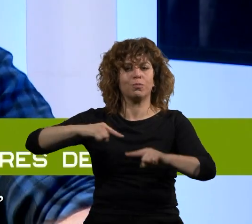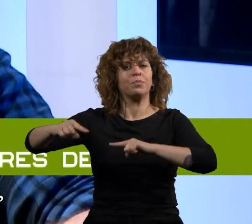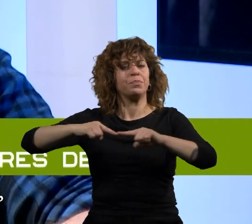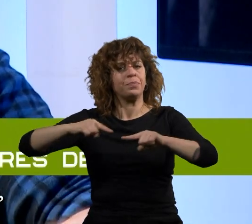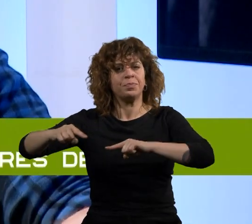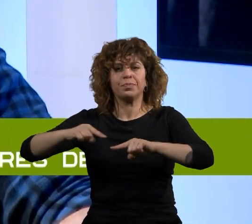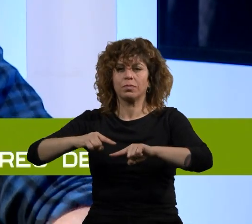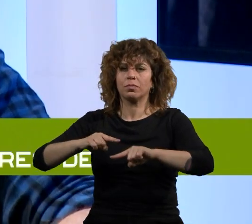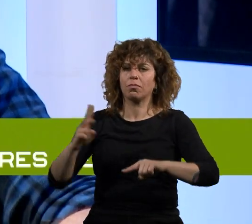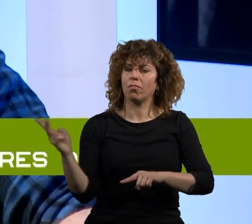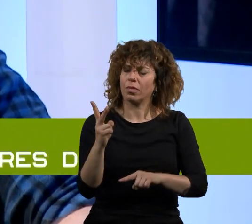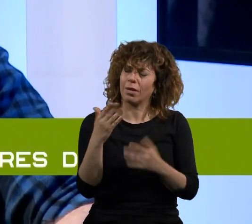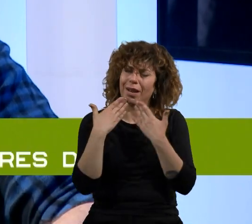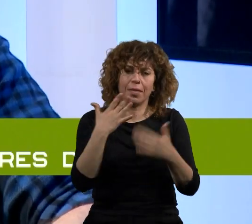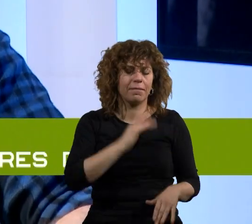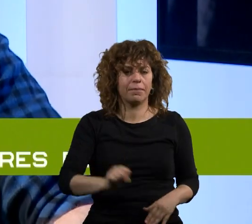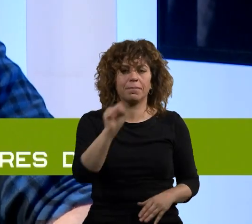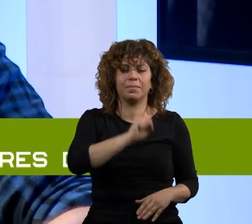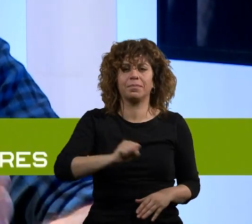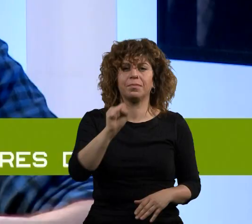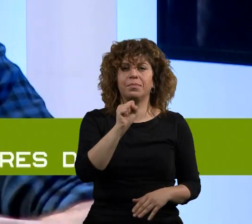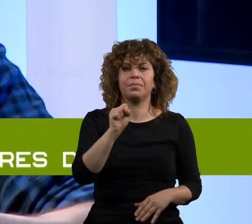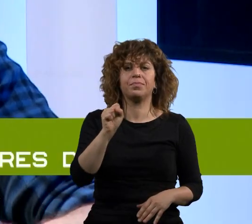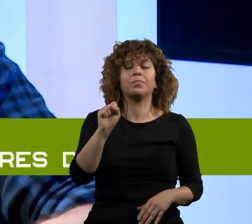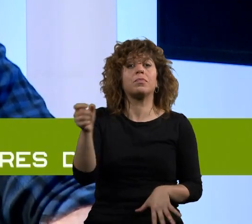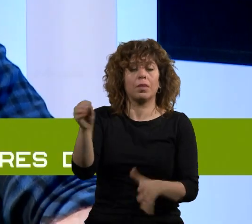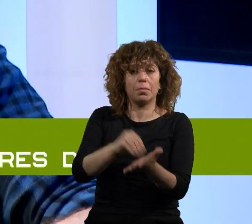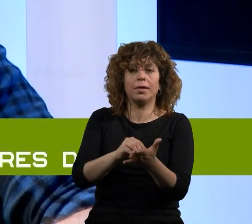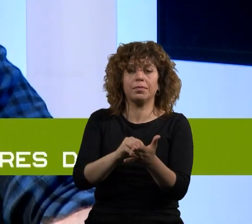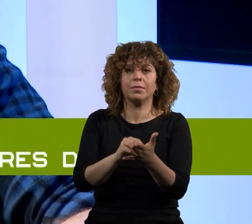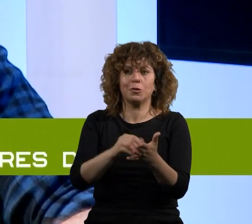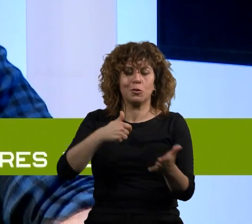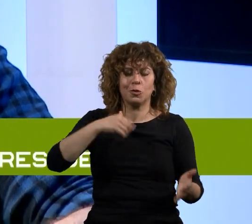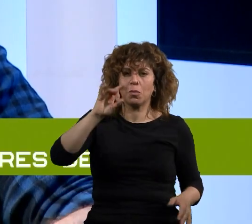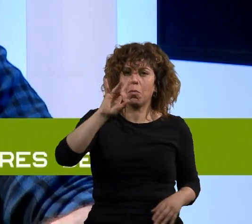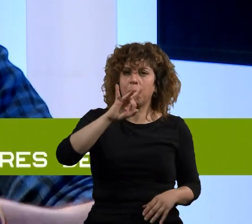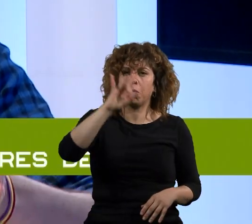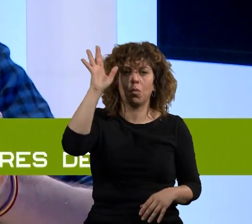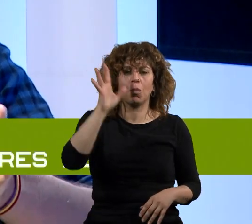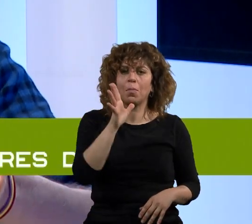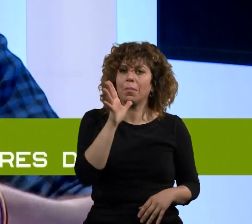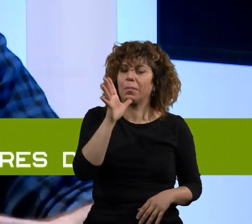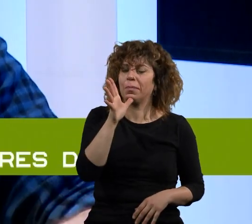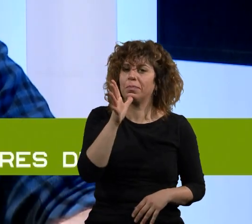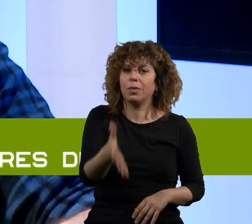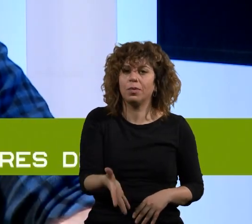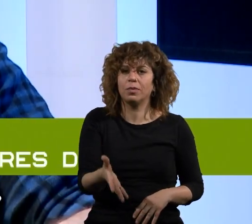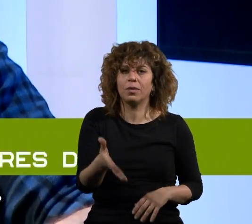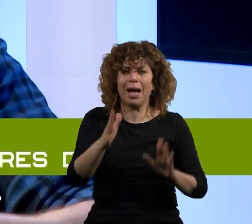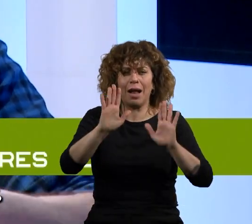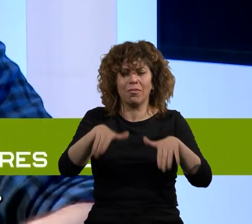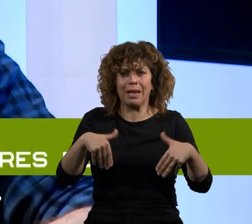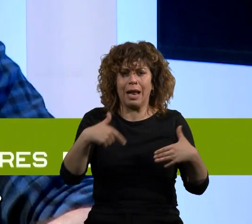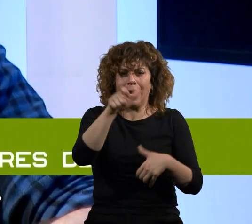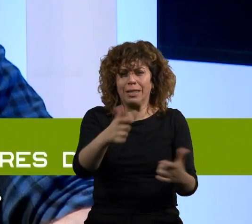Cátedra de Memoria Democrática, que fue una maravilla. Además, que me está sorprendiendo para bien, porque, por ejemplo, se llenó el aforo